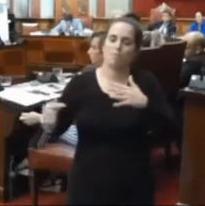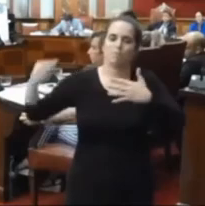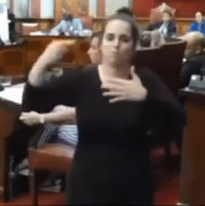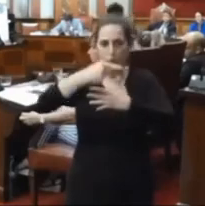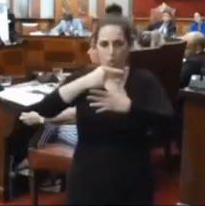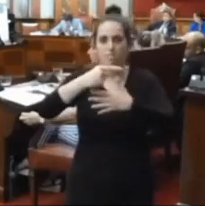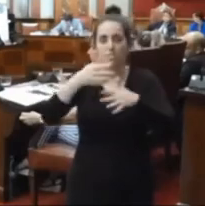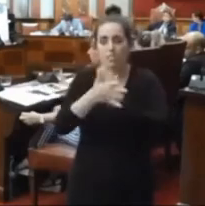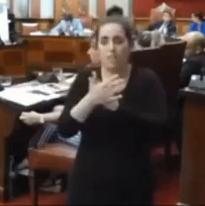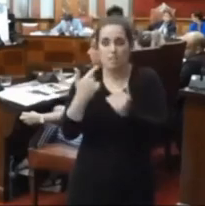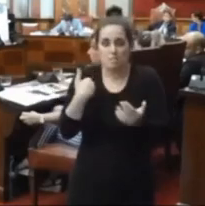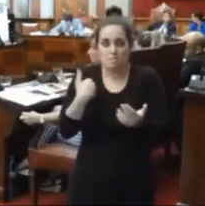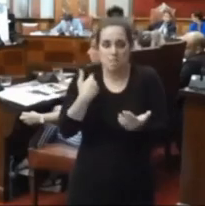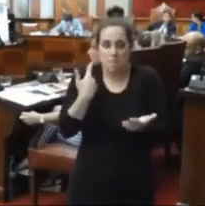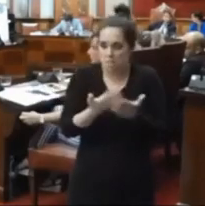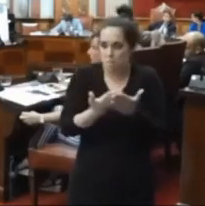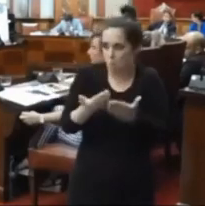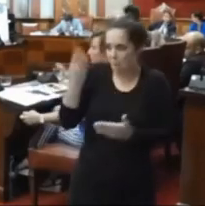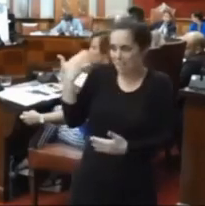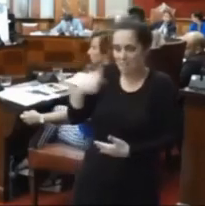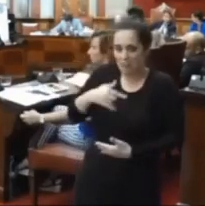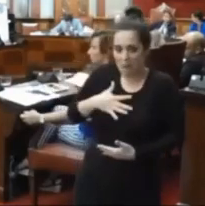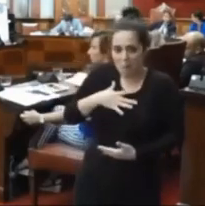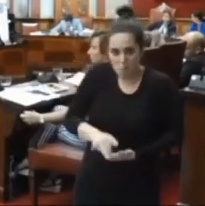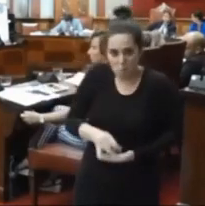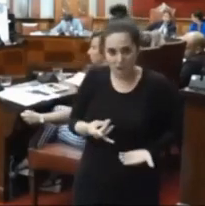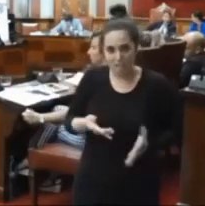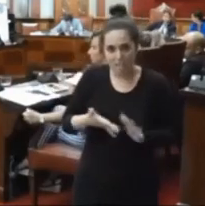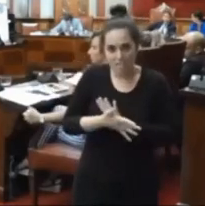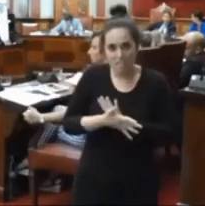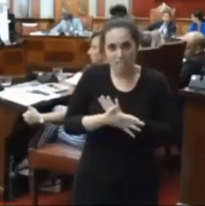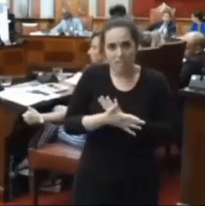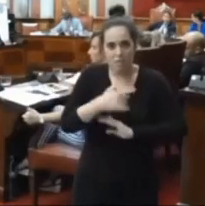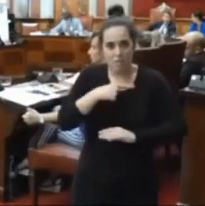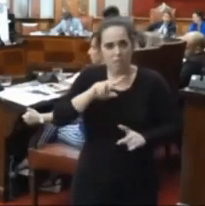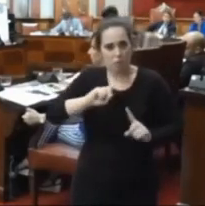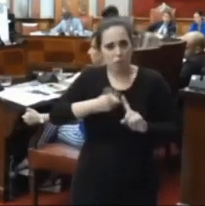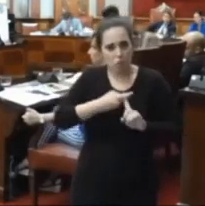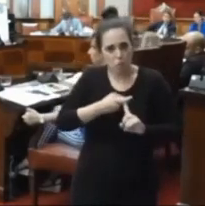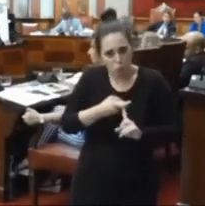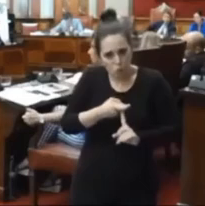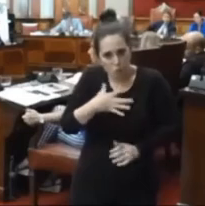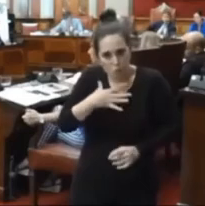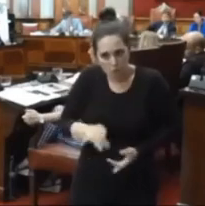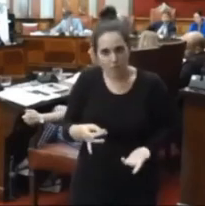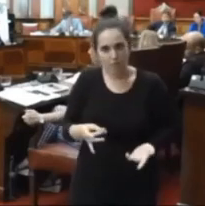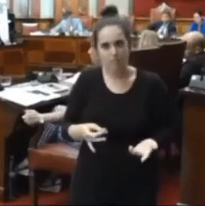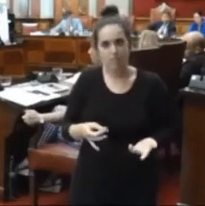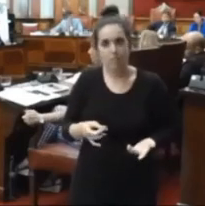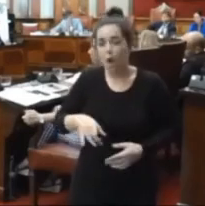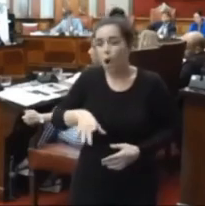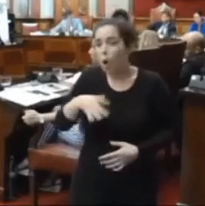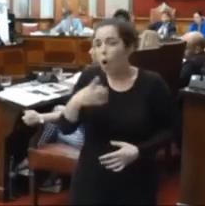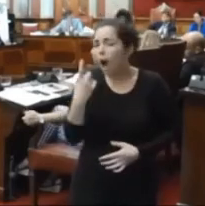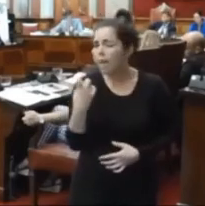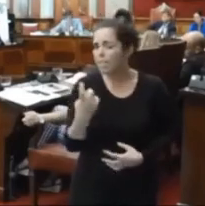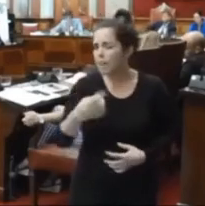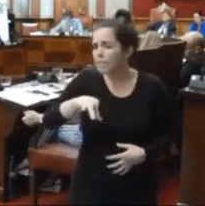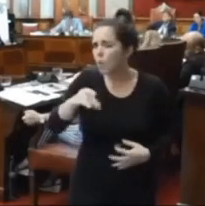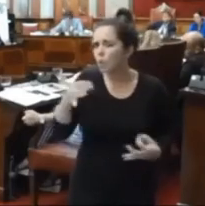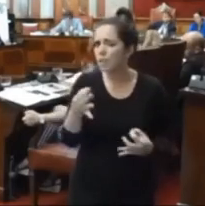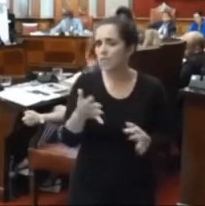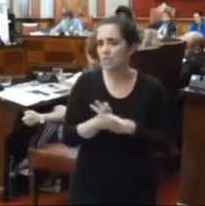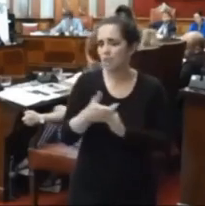demostrado, somos capaces, hay posibilidades de efectivamente enfrentarnos a esta solución. Solo se requiere voluntad política